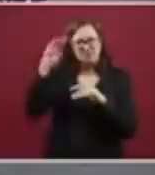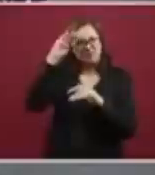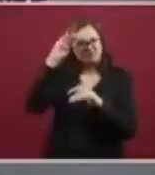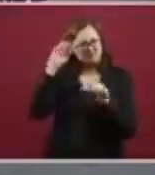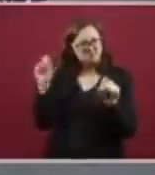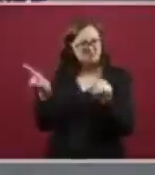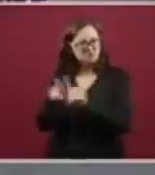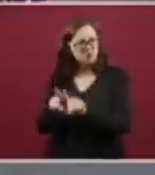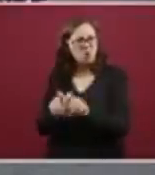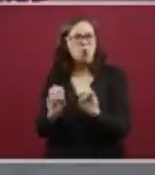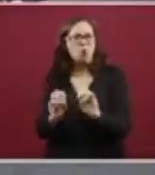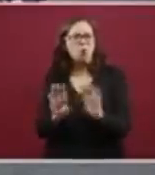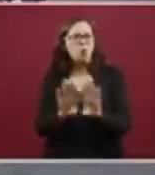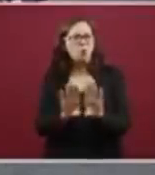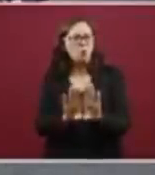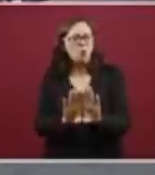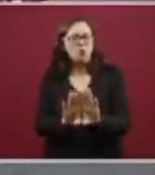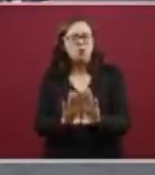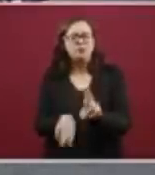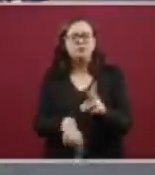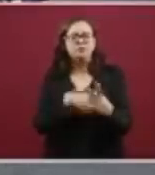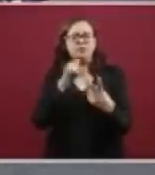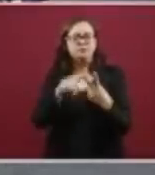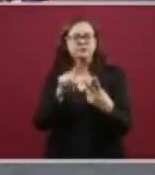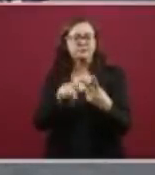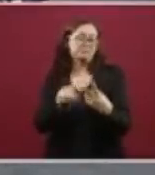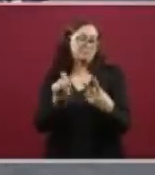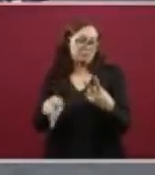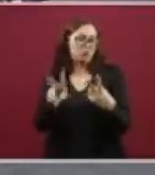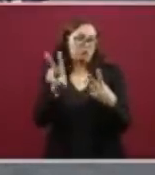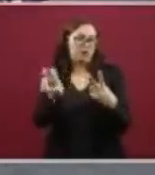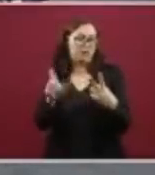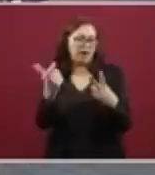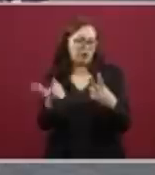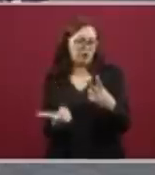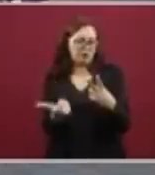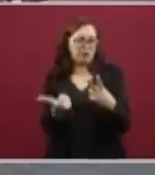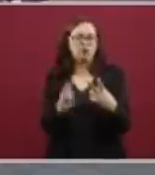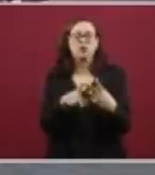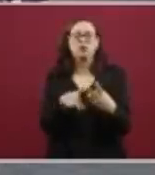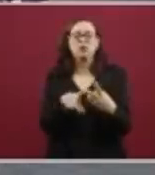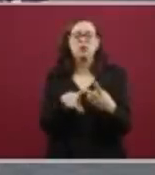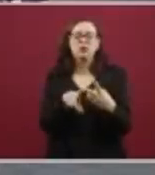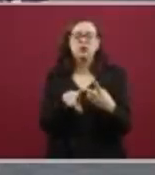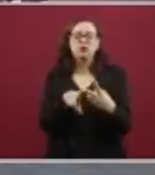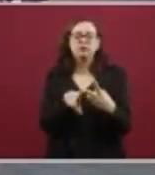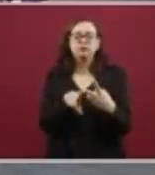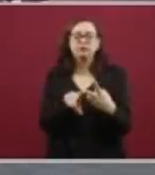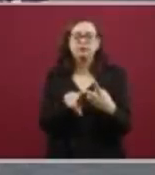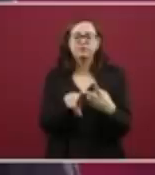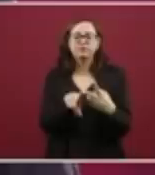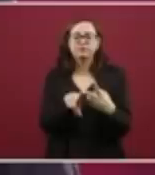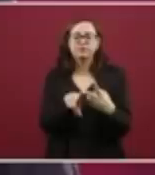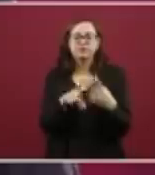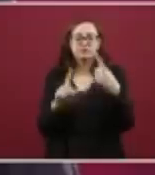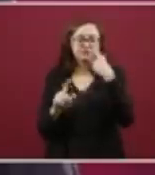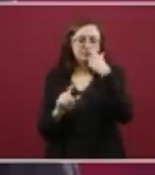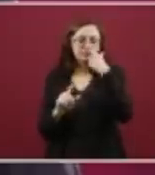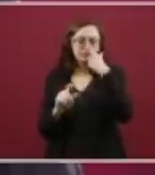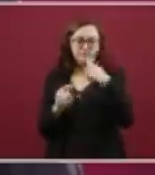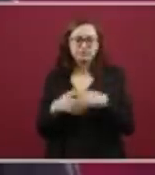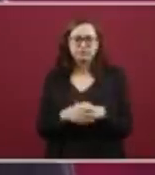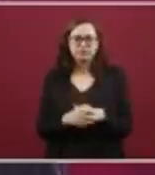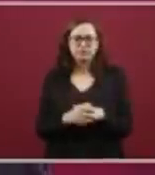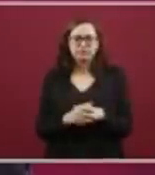particular. Y en ese mismo tema económico, también los reportes de cifras oficiales registran que